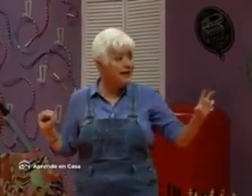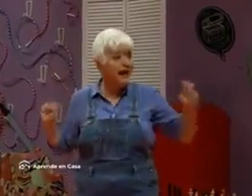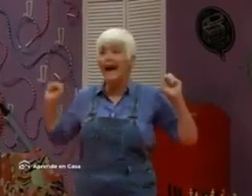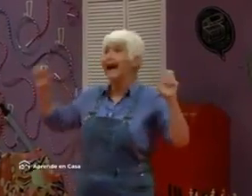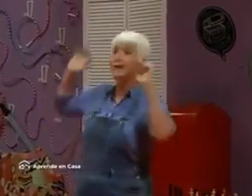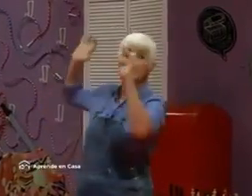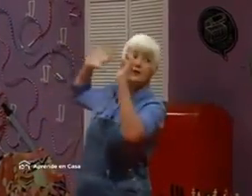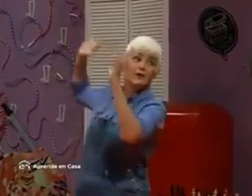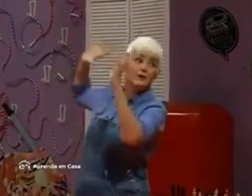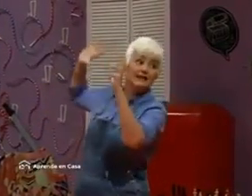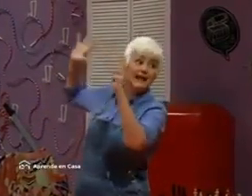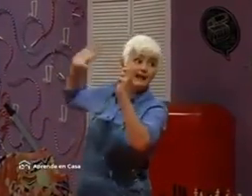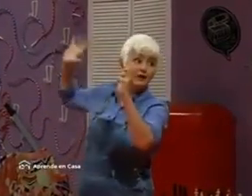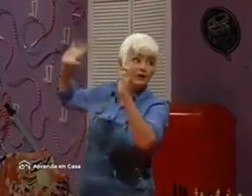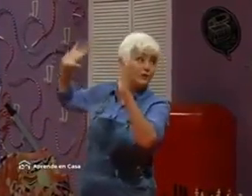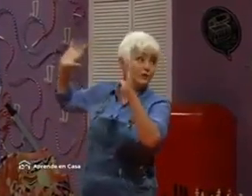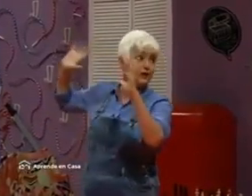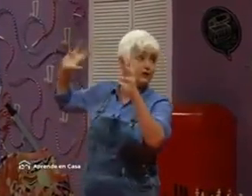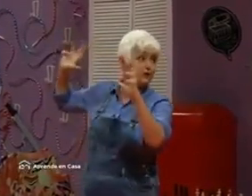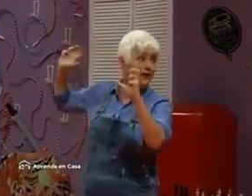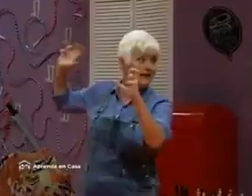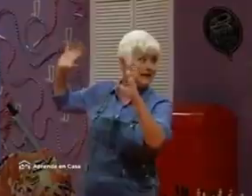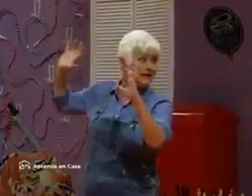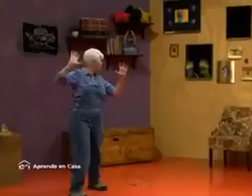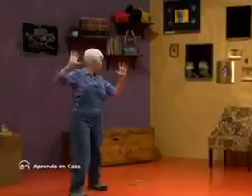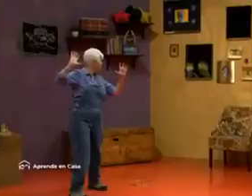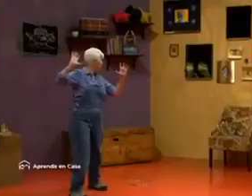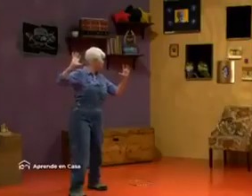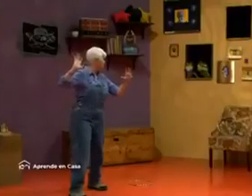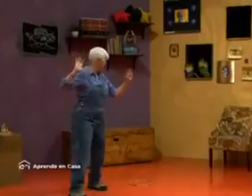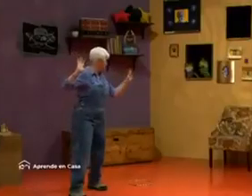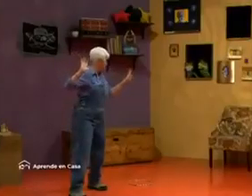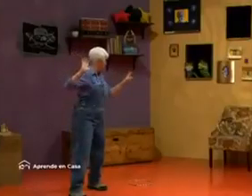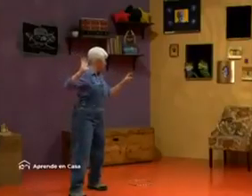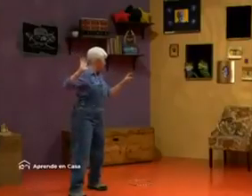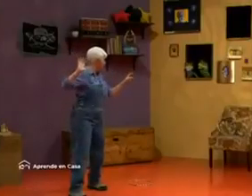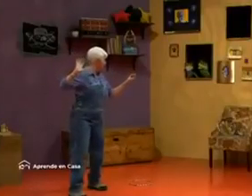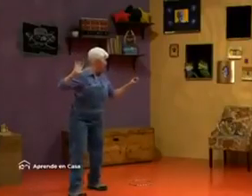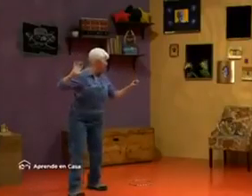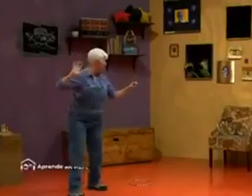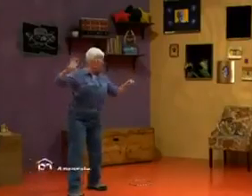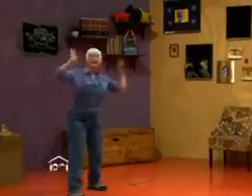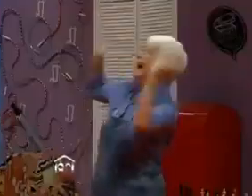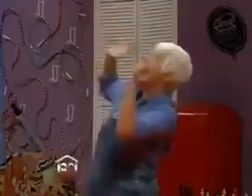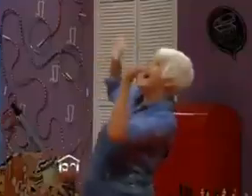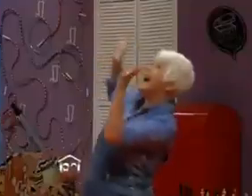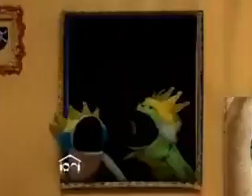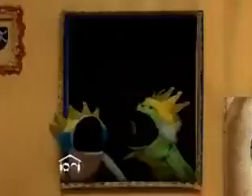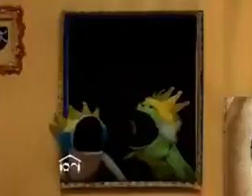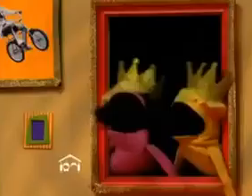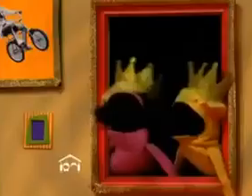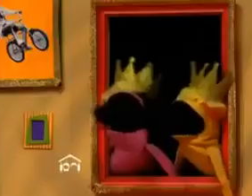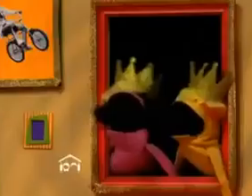pusieron cara de... ¡Ay, un ruido aterrador como que nos invaden! Sí. A ver, pongan esa cara.